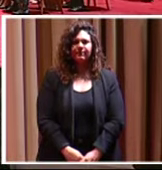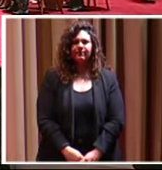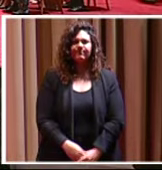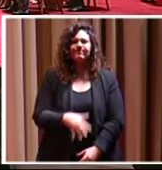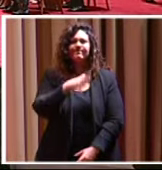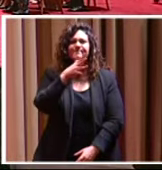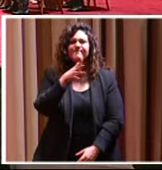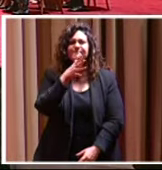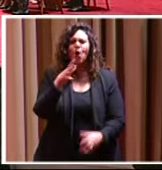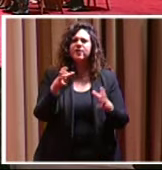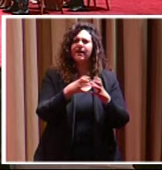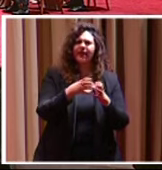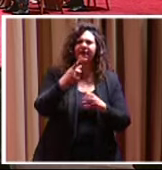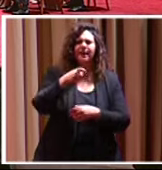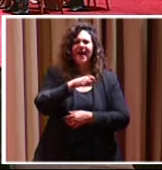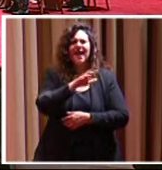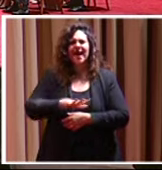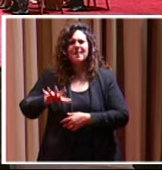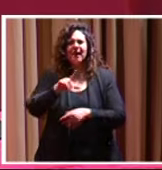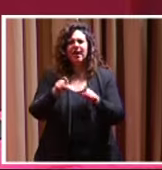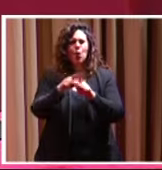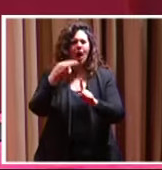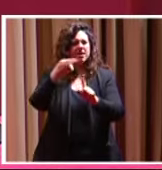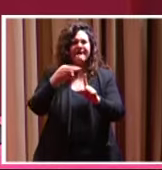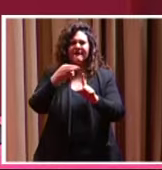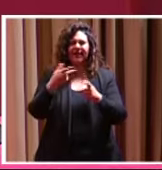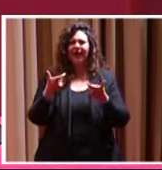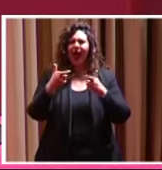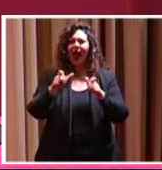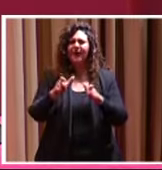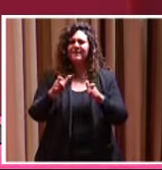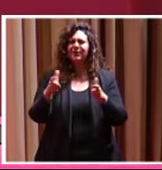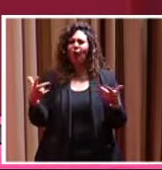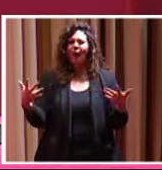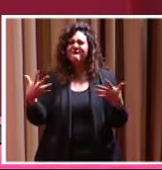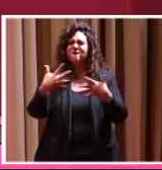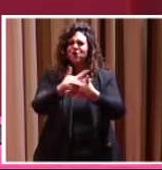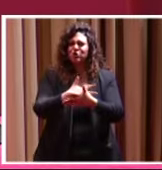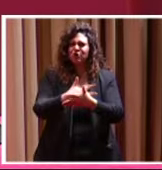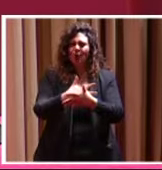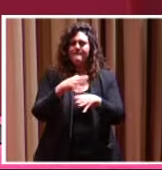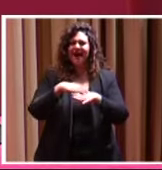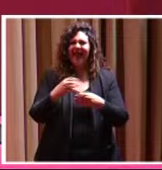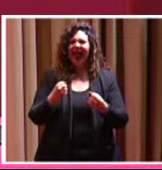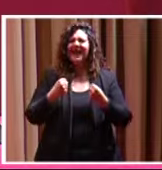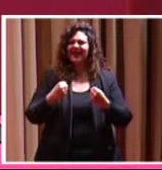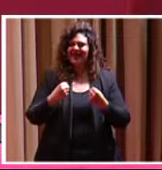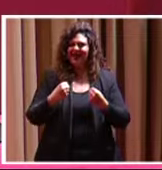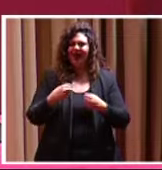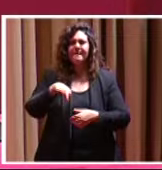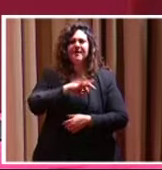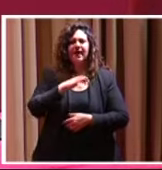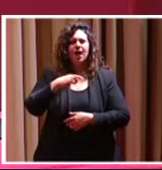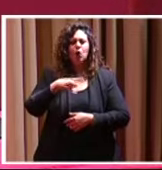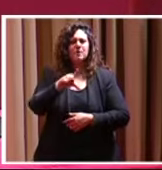Llevar a Granada y España a ser un referente en el campo de la fusión como fuente de energía. Medalla de oro al